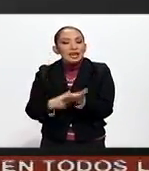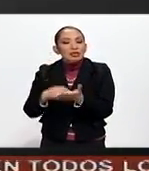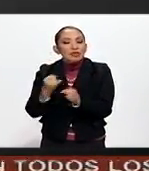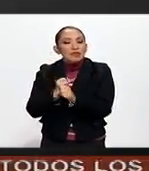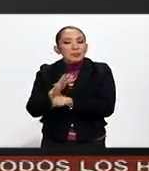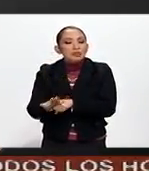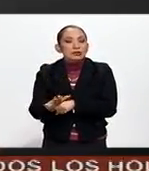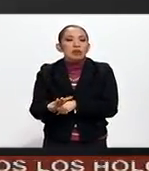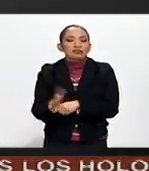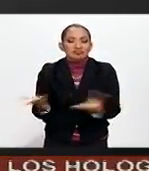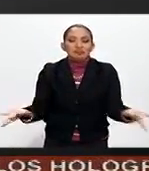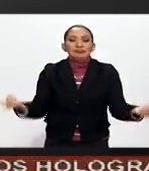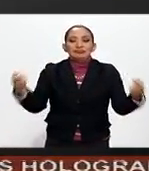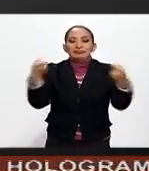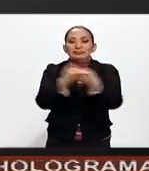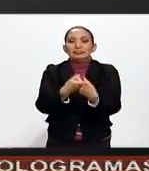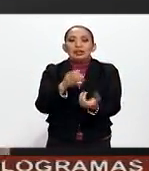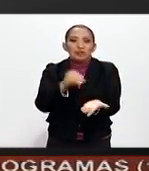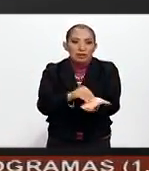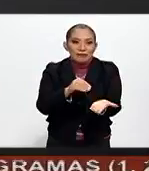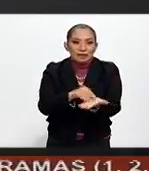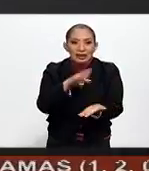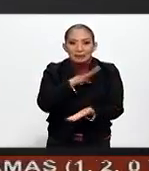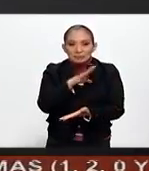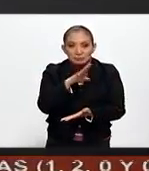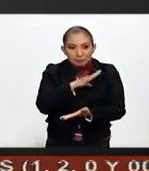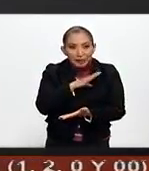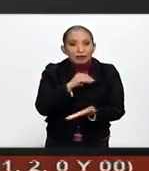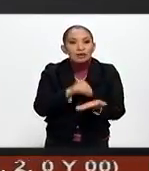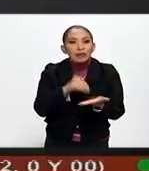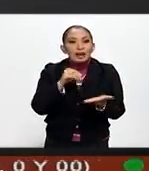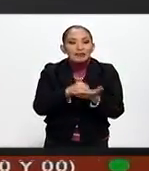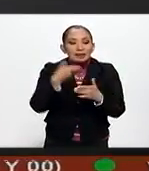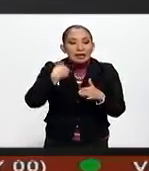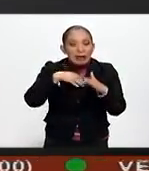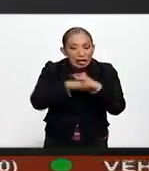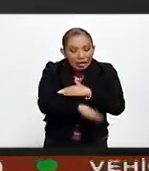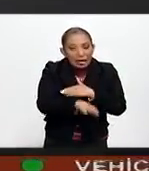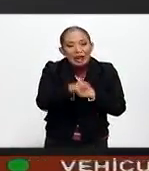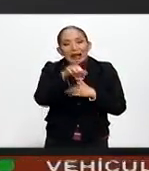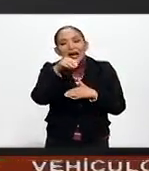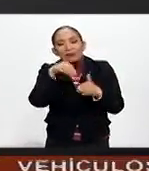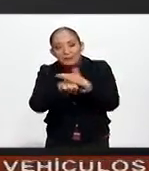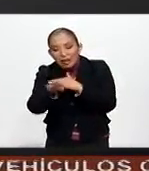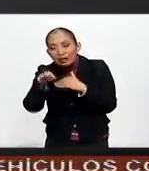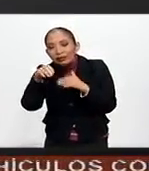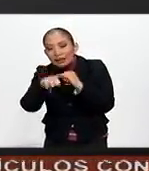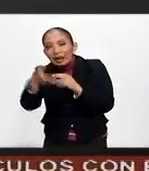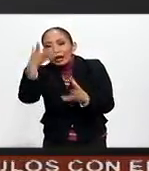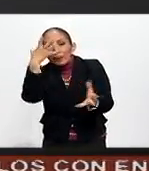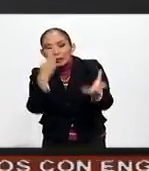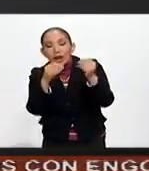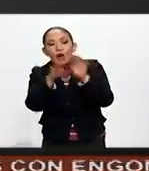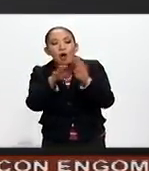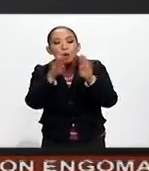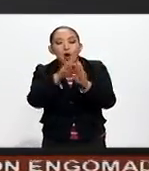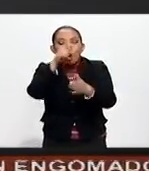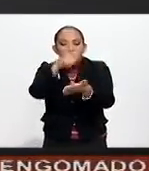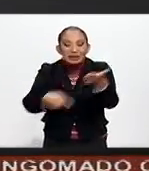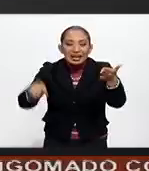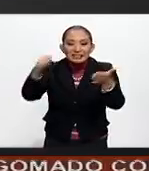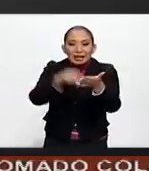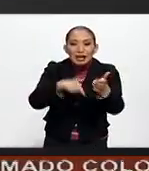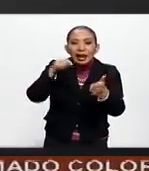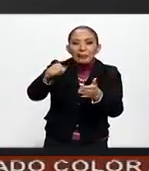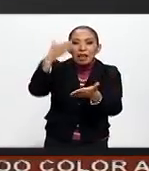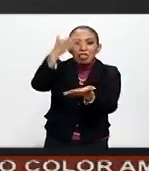Y entonces, fíjate cómo todavía está esto. Hay todavía que filtrar, los filtros de los filtros te enseñan más cómo desbloquear que